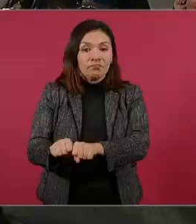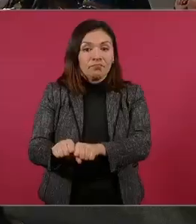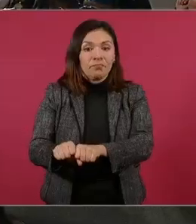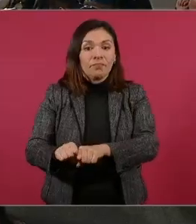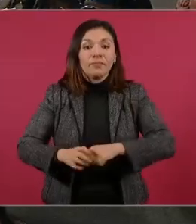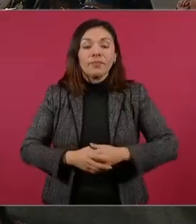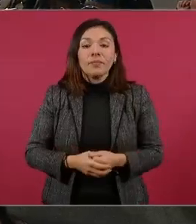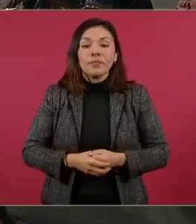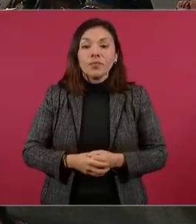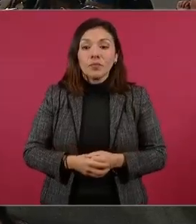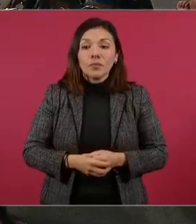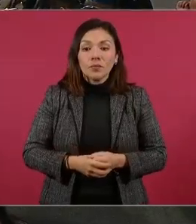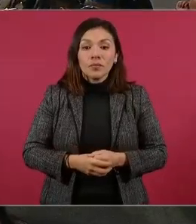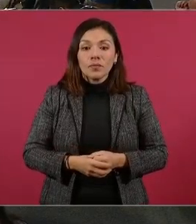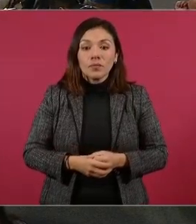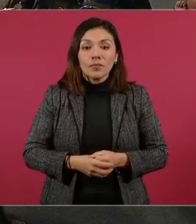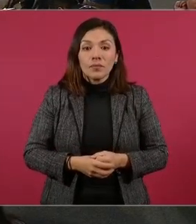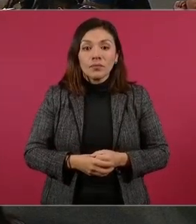judicial